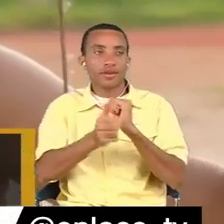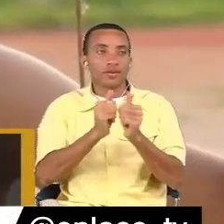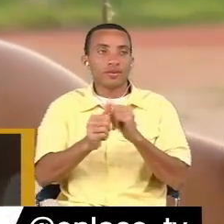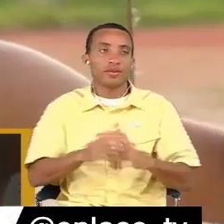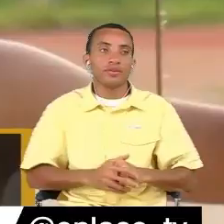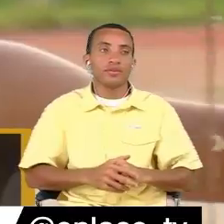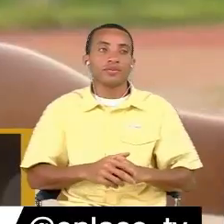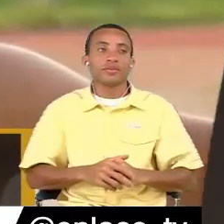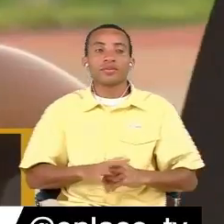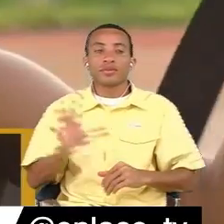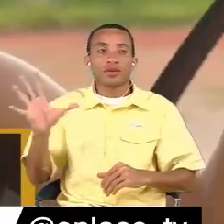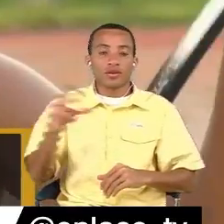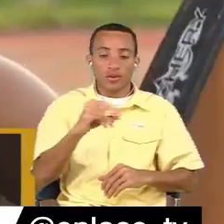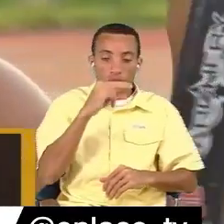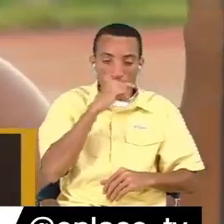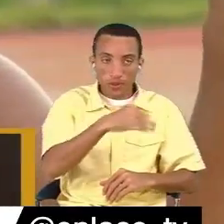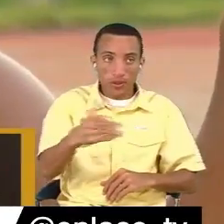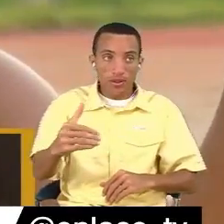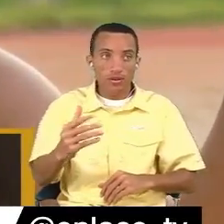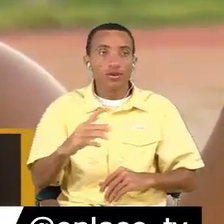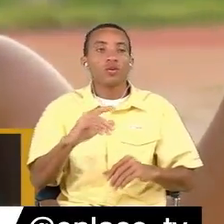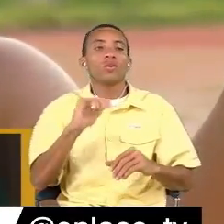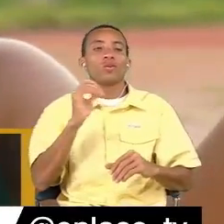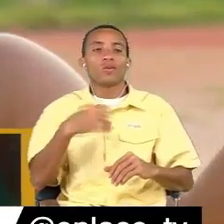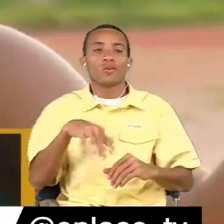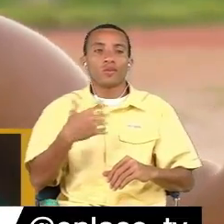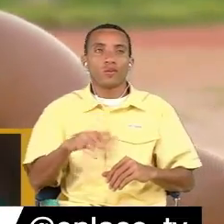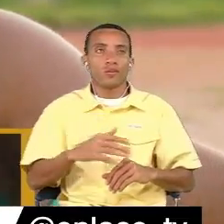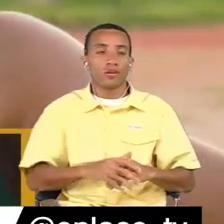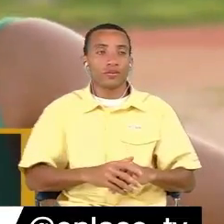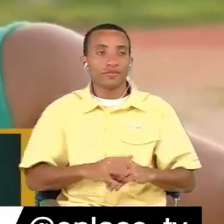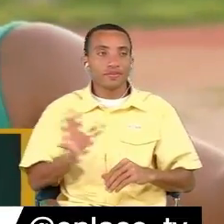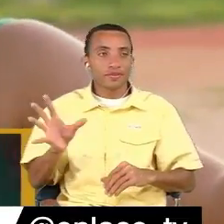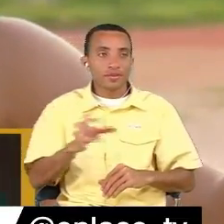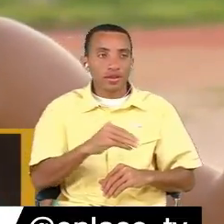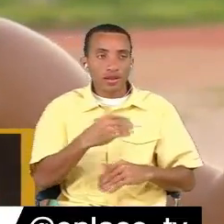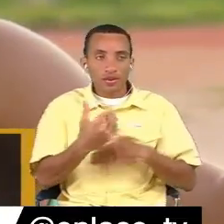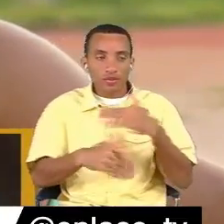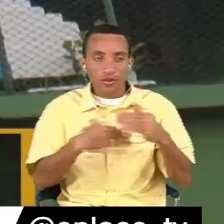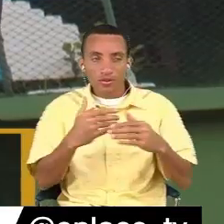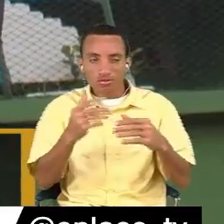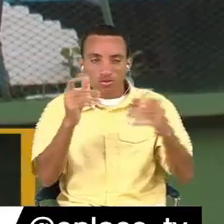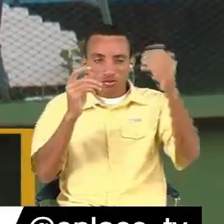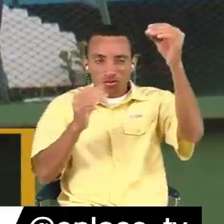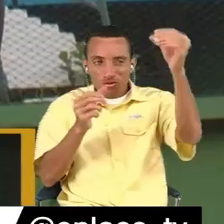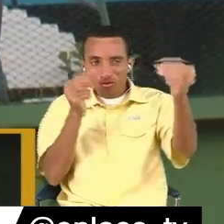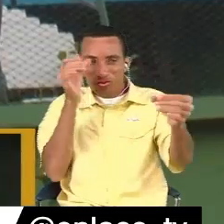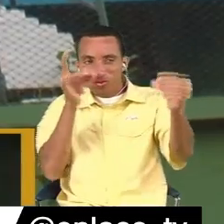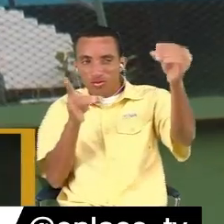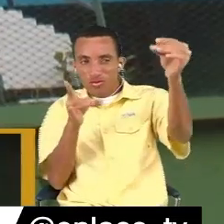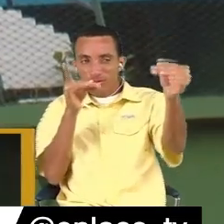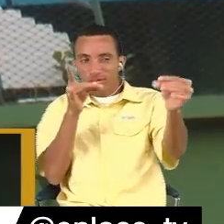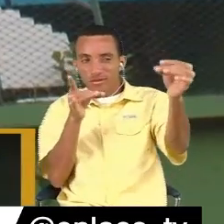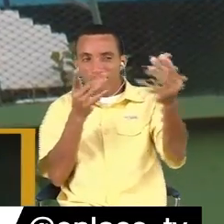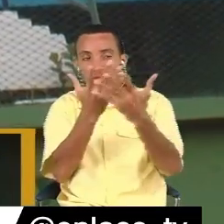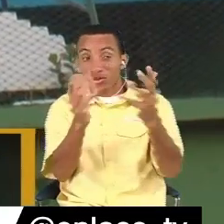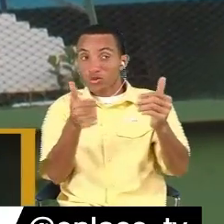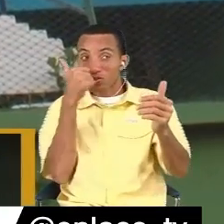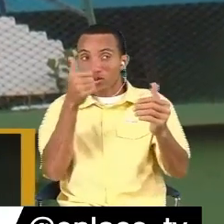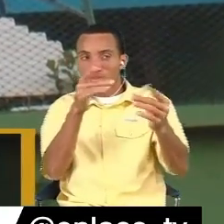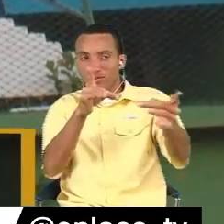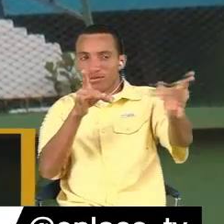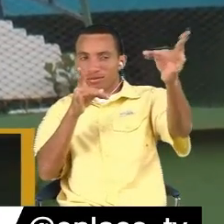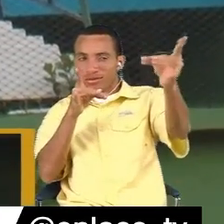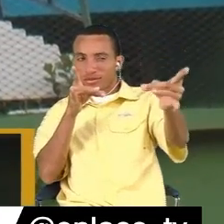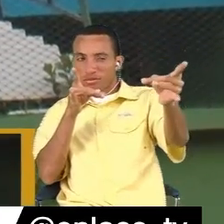algo como algo en este deporte, que es coger bien el arco para hacer todas las cosas